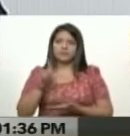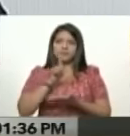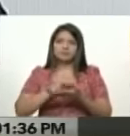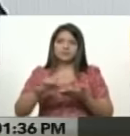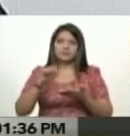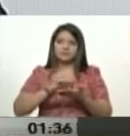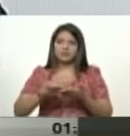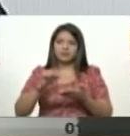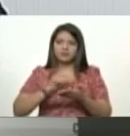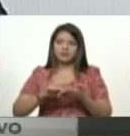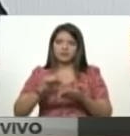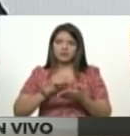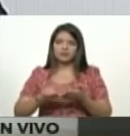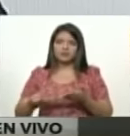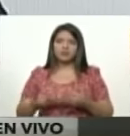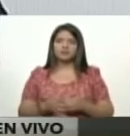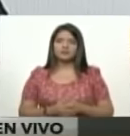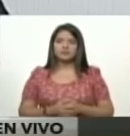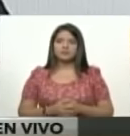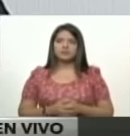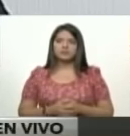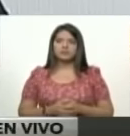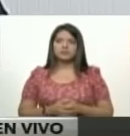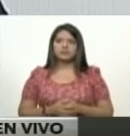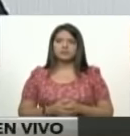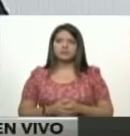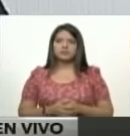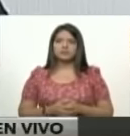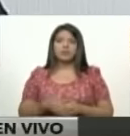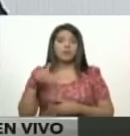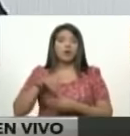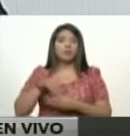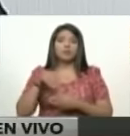secretario y subsecretario de la Cámara, que los vamos a votar por separado.